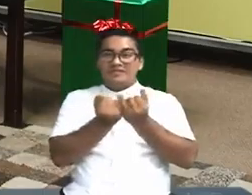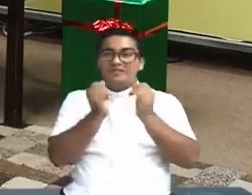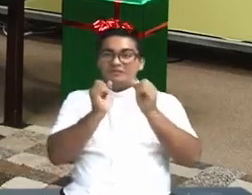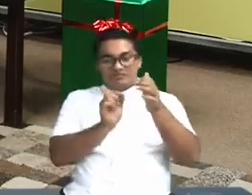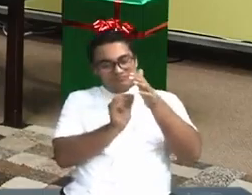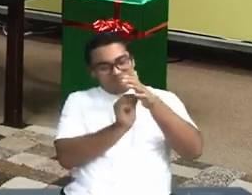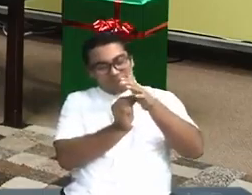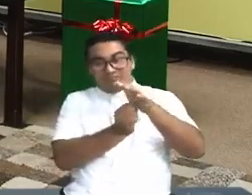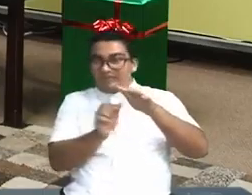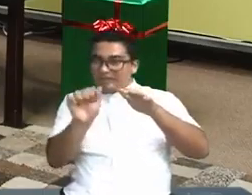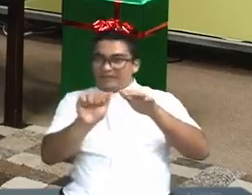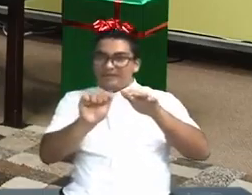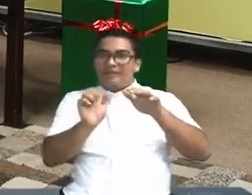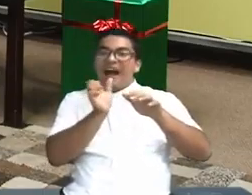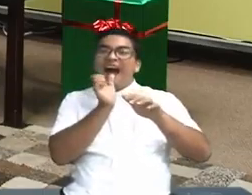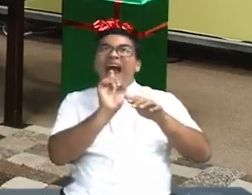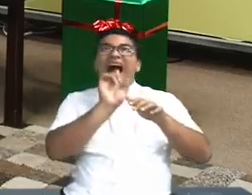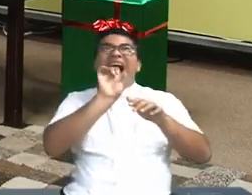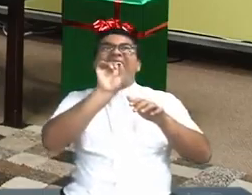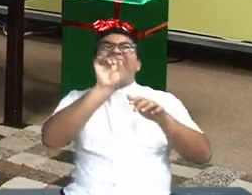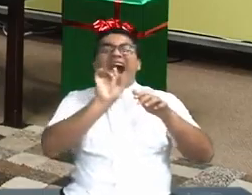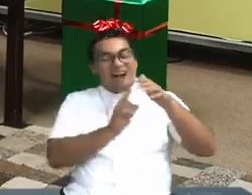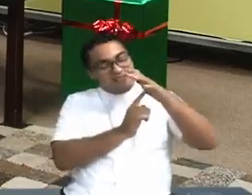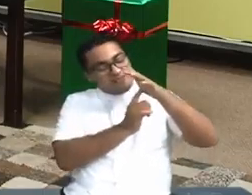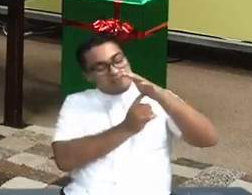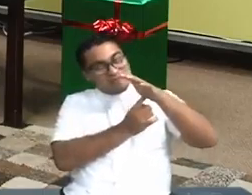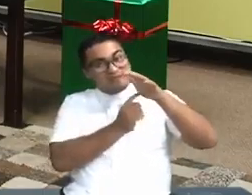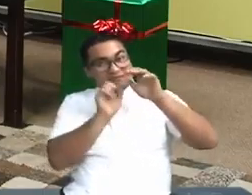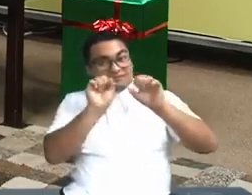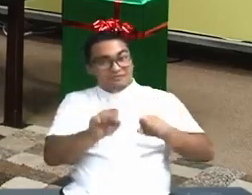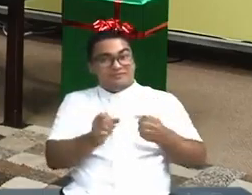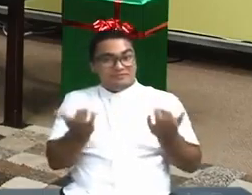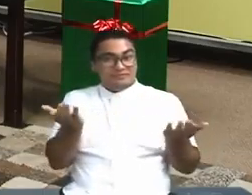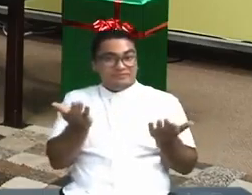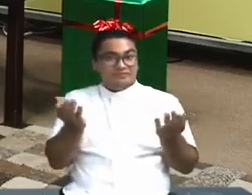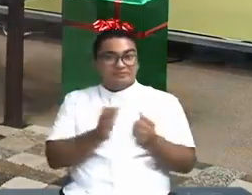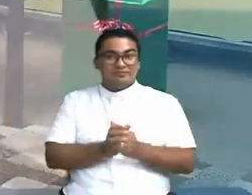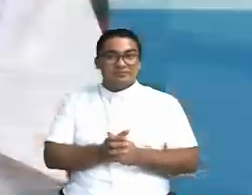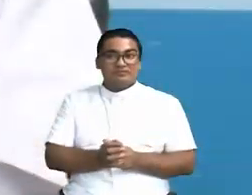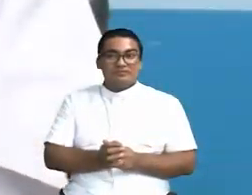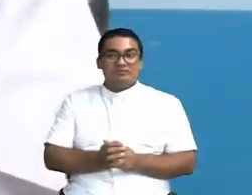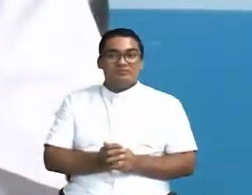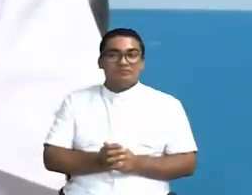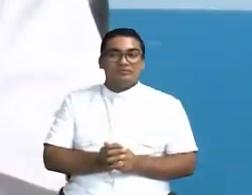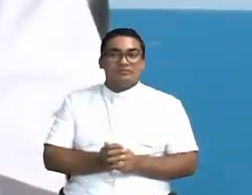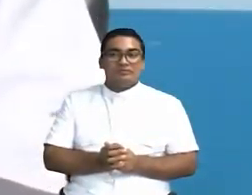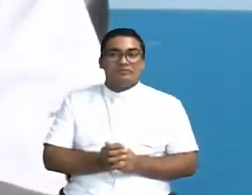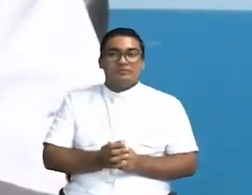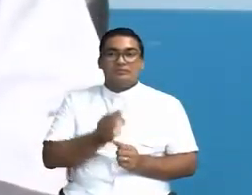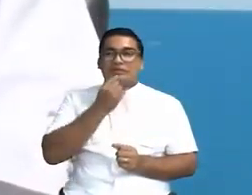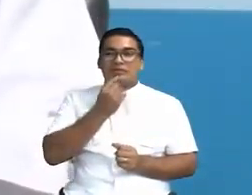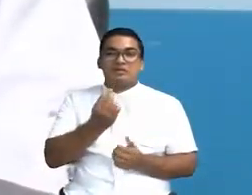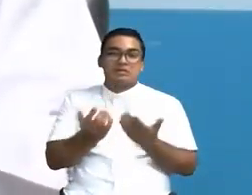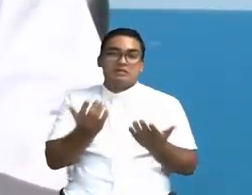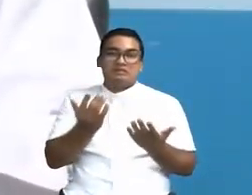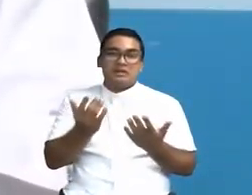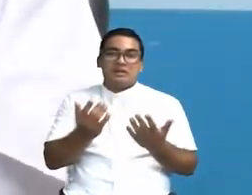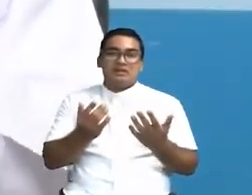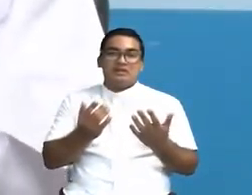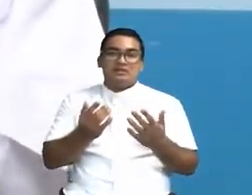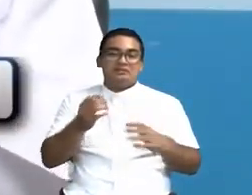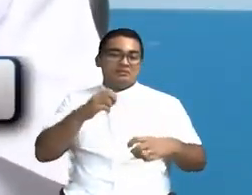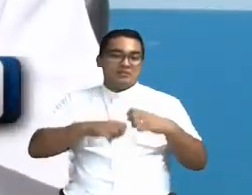aparecer ampollas. Sí, bueno, las ampollas aparecen donde la bacteria o el hongo o el